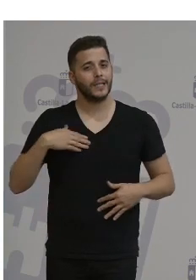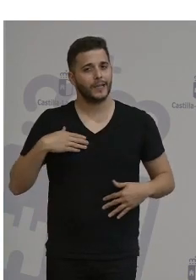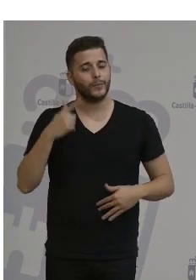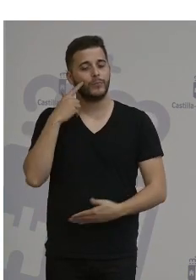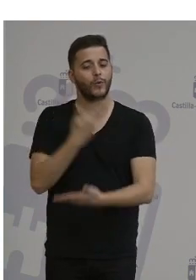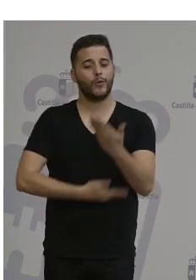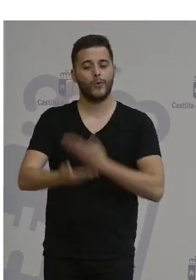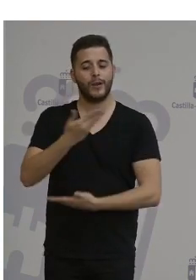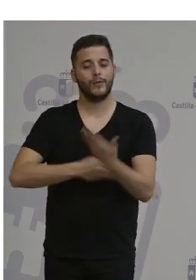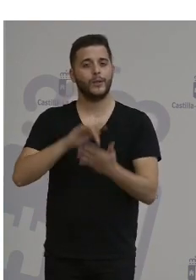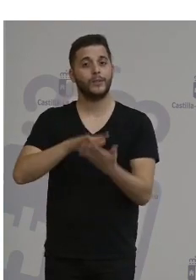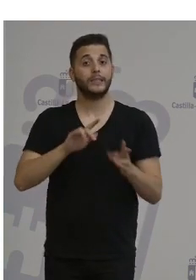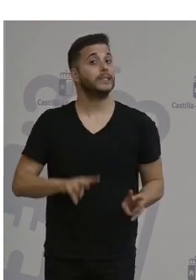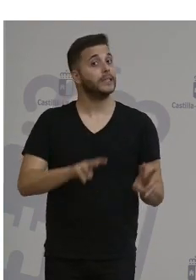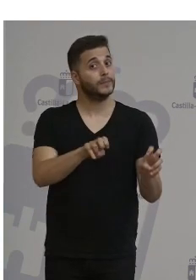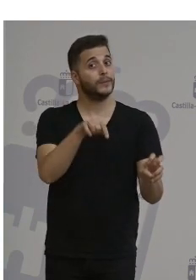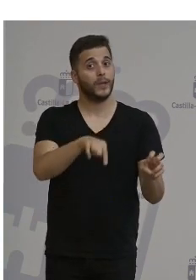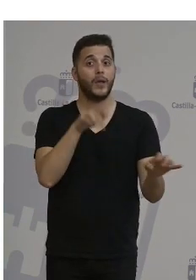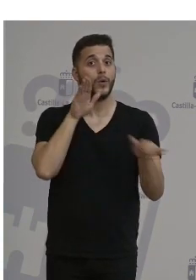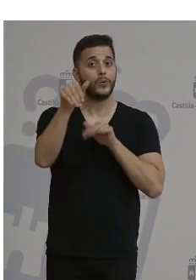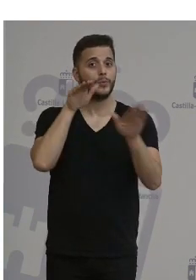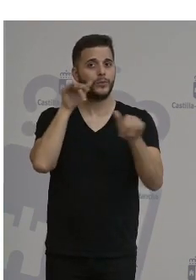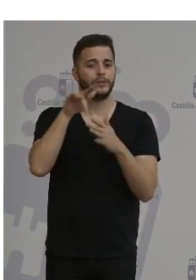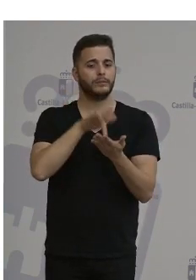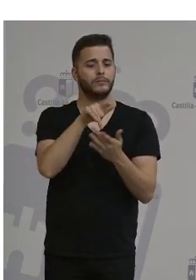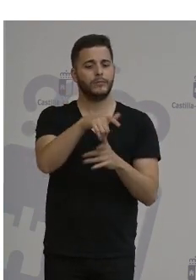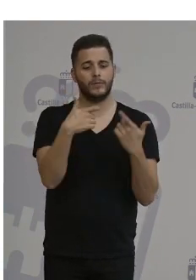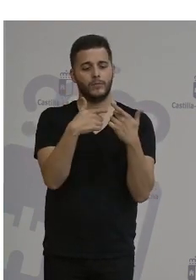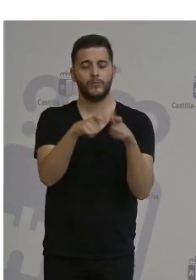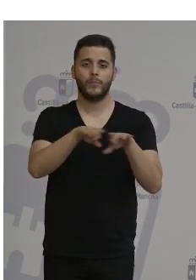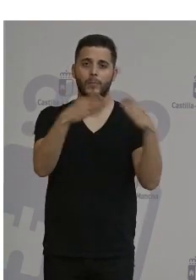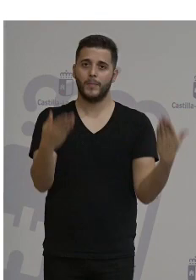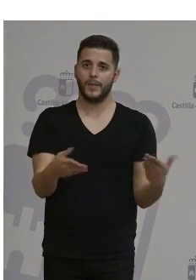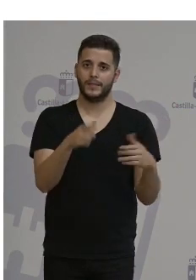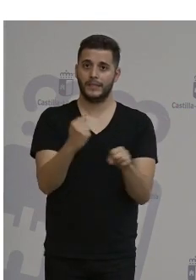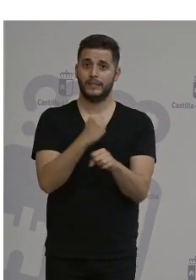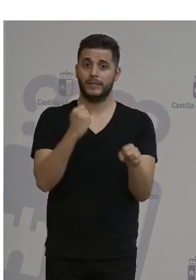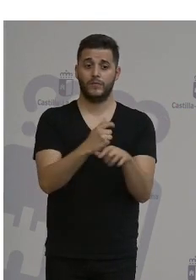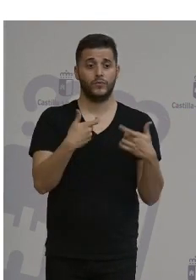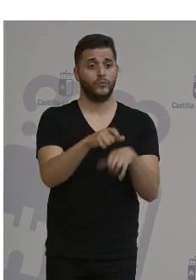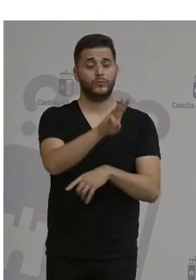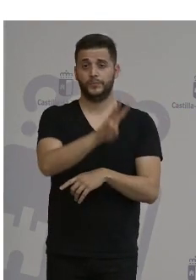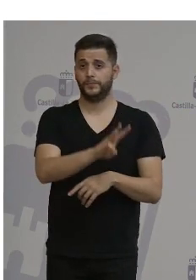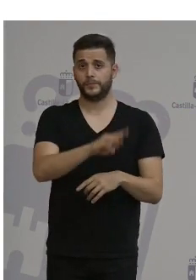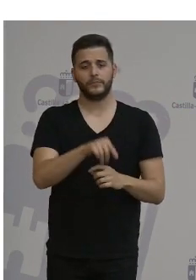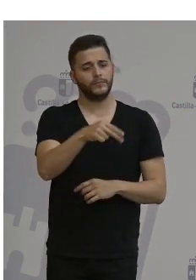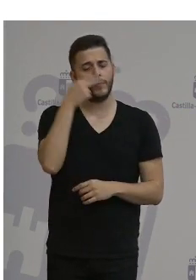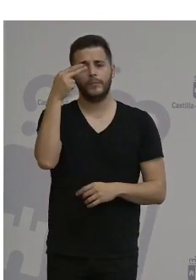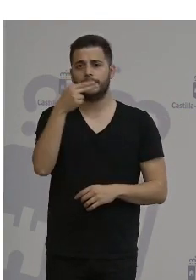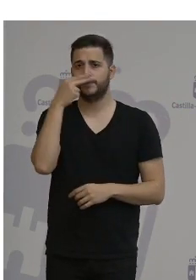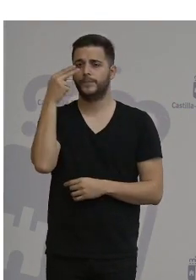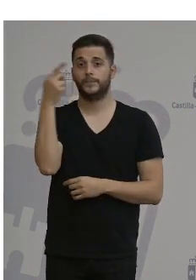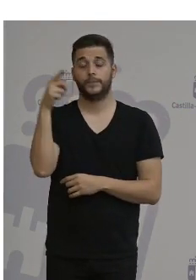el principio de la convocatoria se tuvo a través de una mesa de trabajo con el tercer sector. También es muy interesante